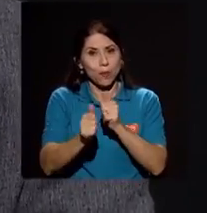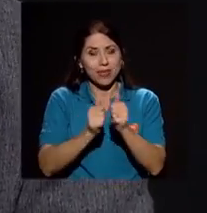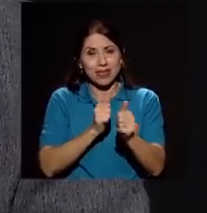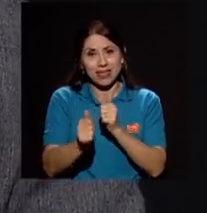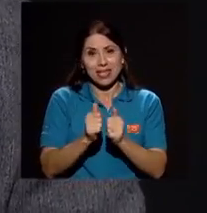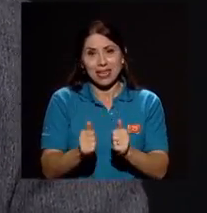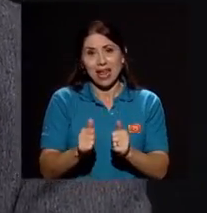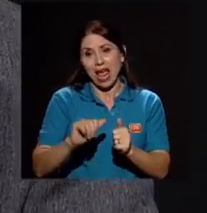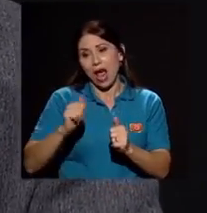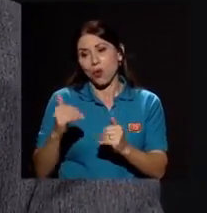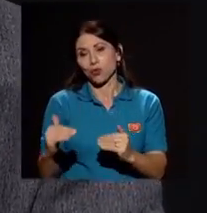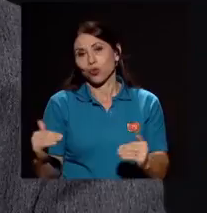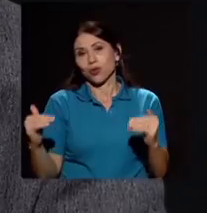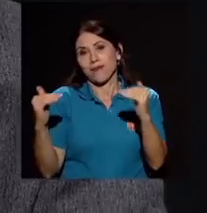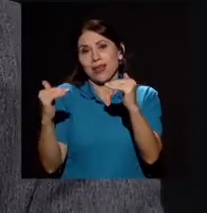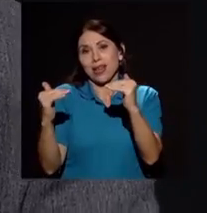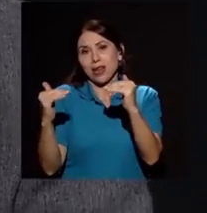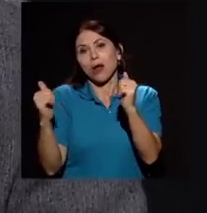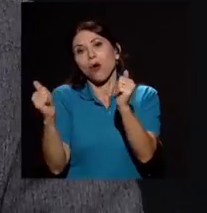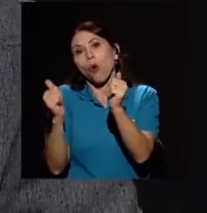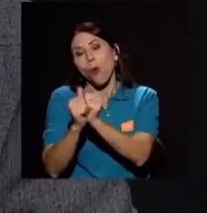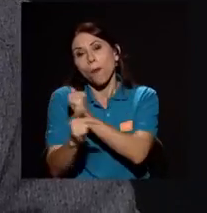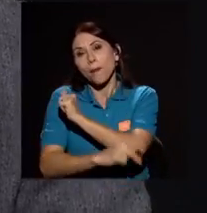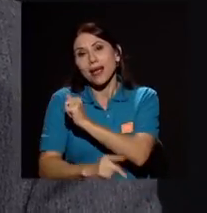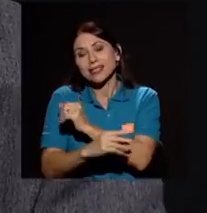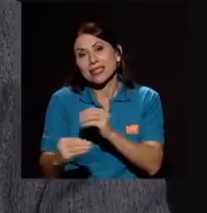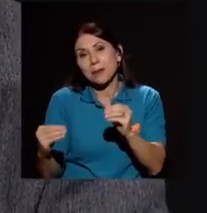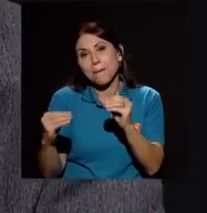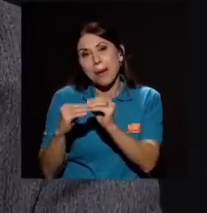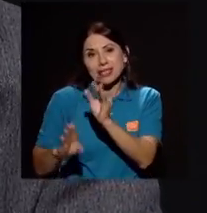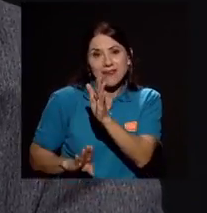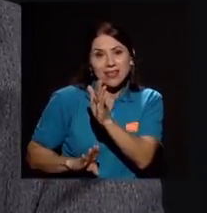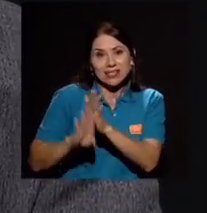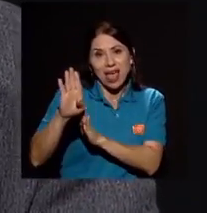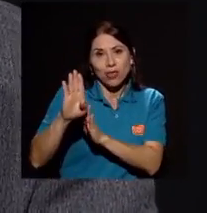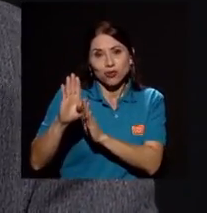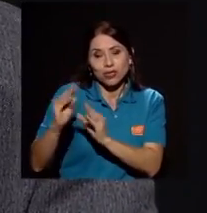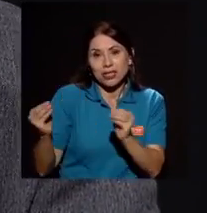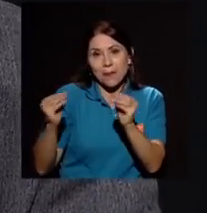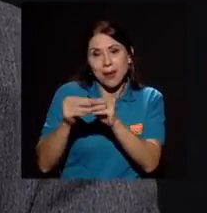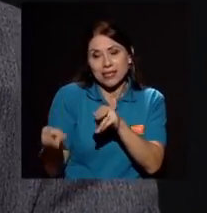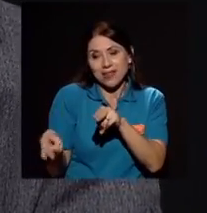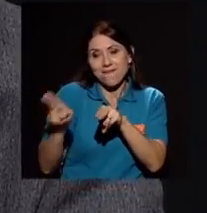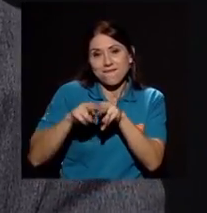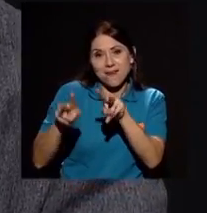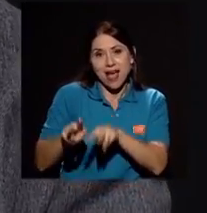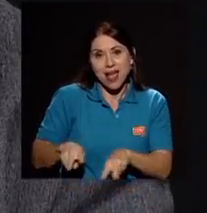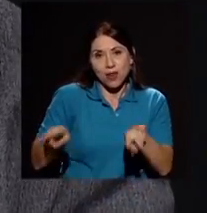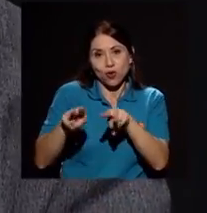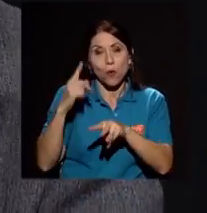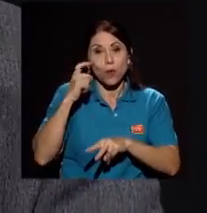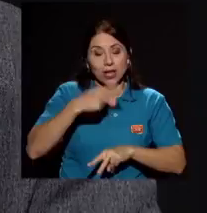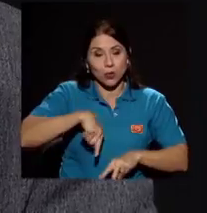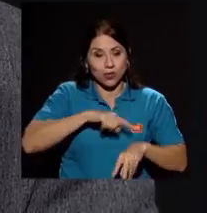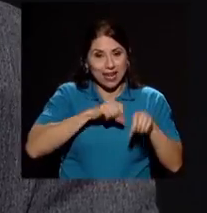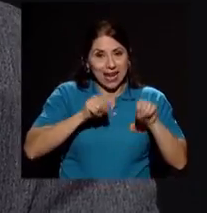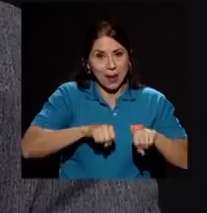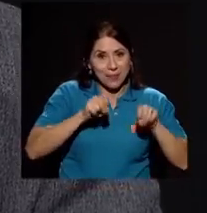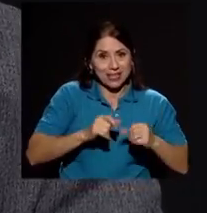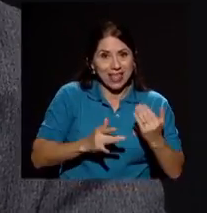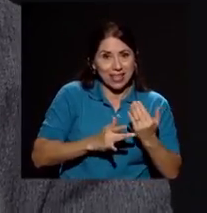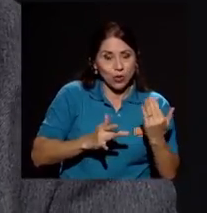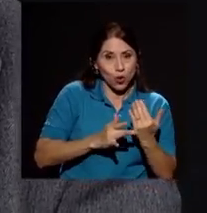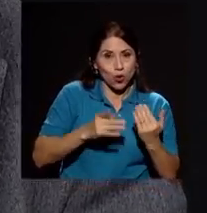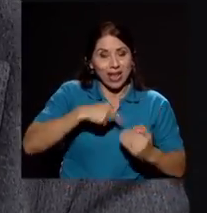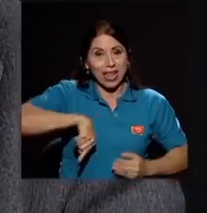países mucho más avanzados en productos de mayor valor agregado porque nuestra capacidad tecnológica y nuestra productividad es relativamente más